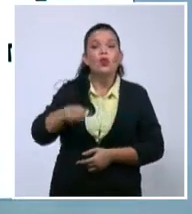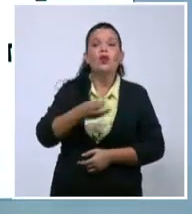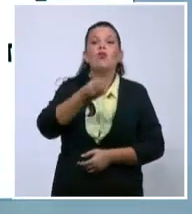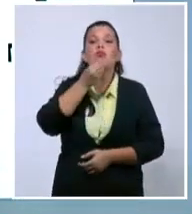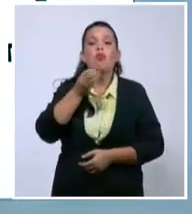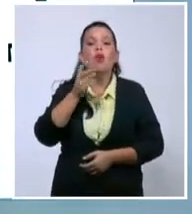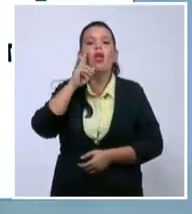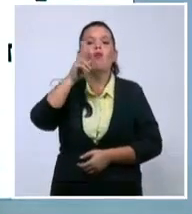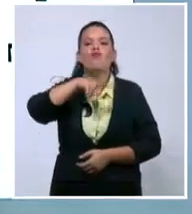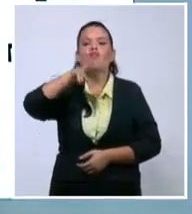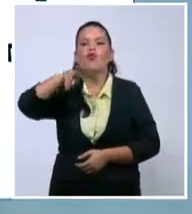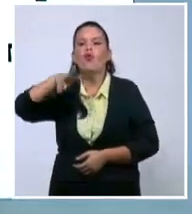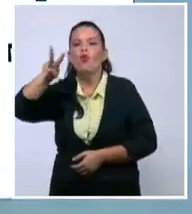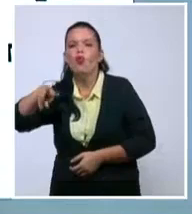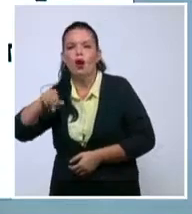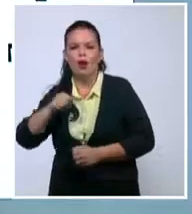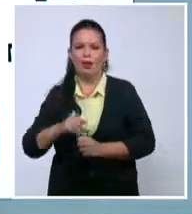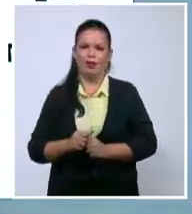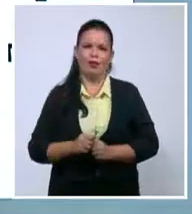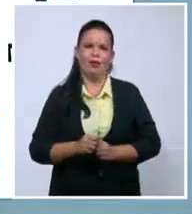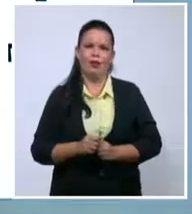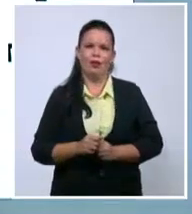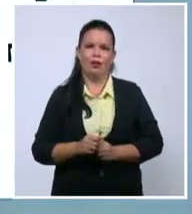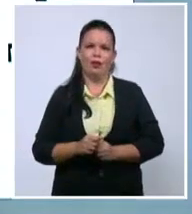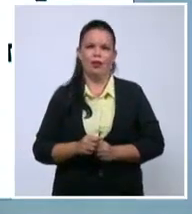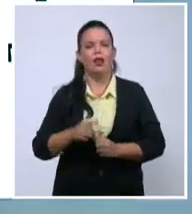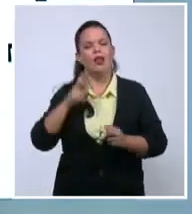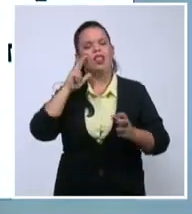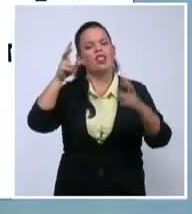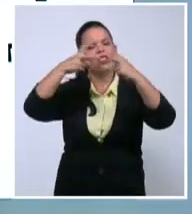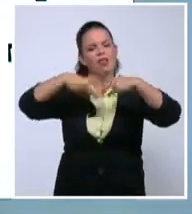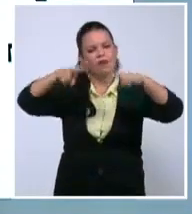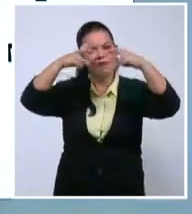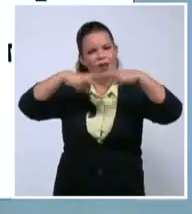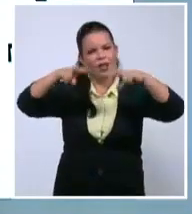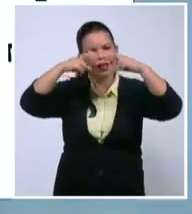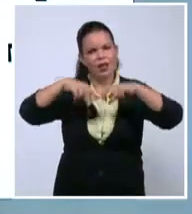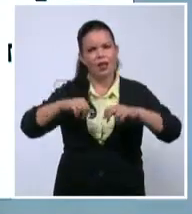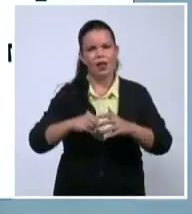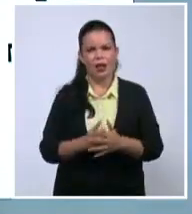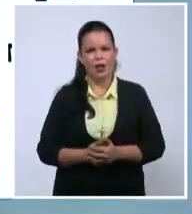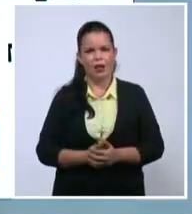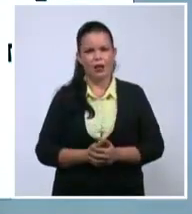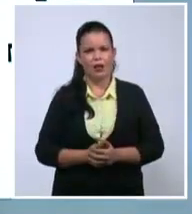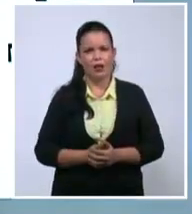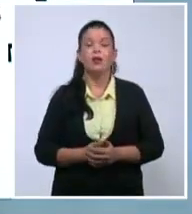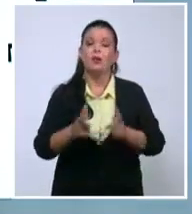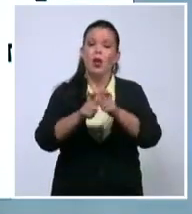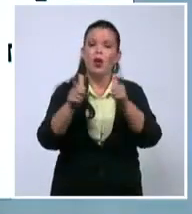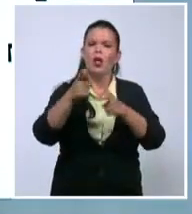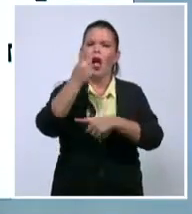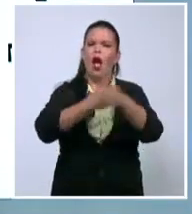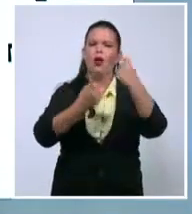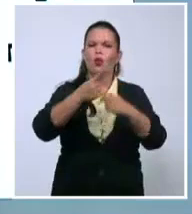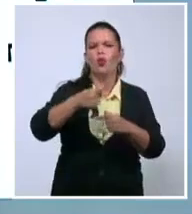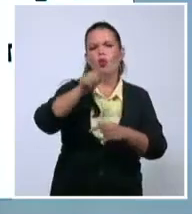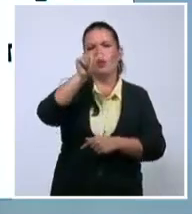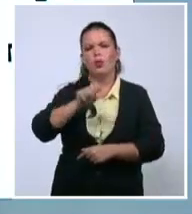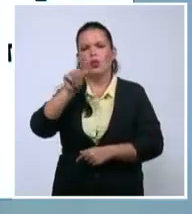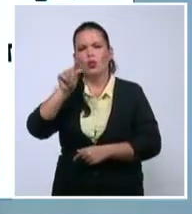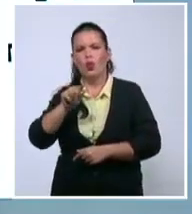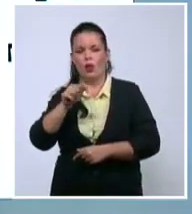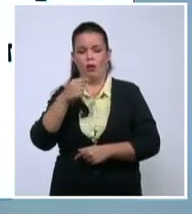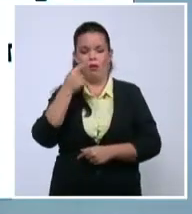seguridad, yo estoy hablando a Ana Olema, la mayoría, la inmensa mayoría del pueblo de Cuba oye ese nombre, a Ana Olema, y no le dice nada. No tiene ni idea de quién es esta